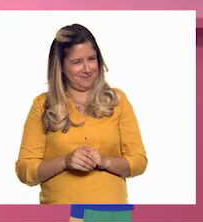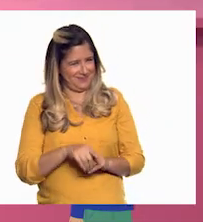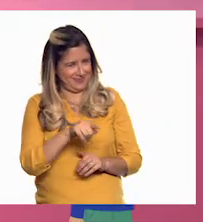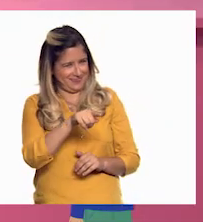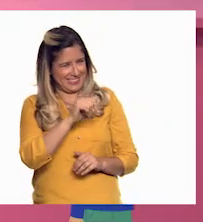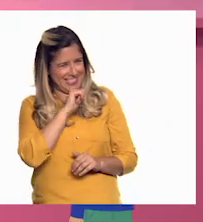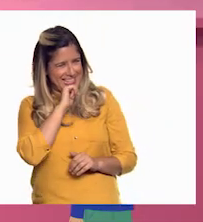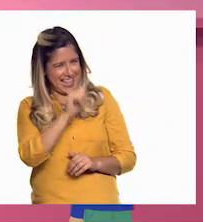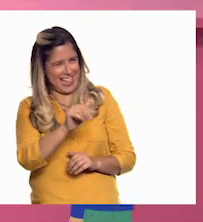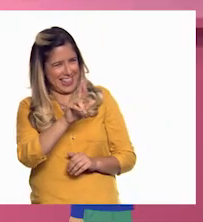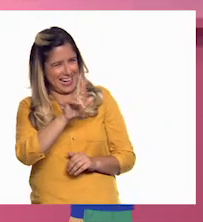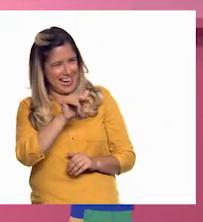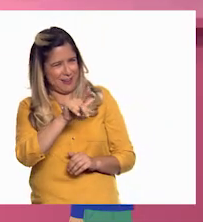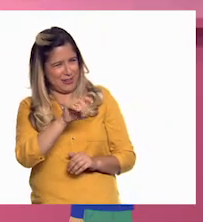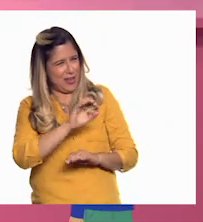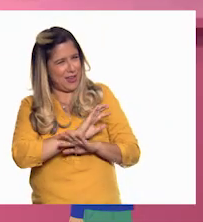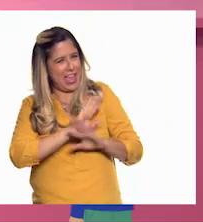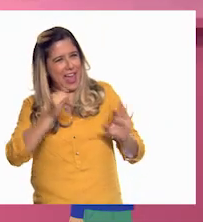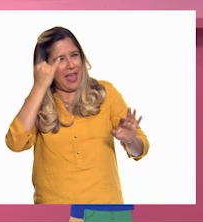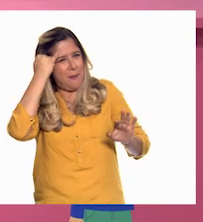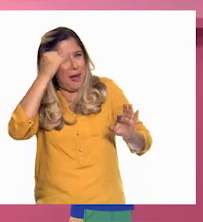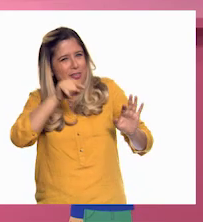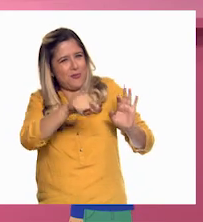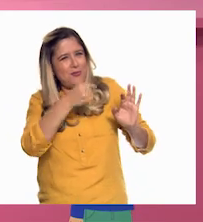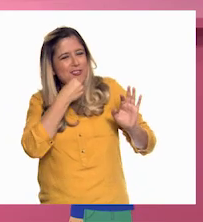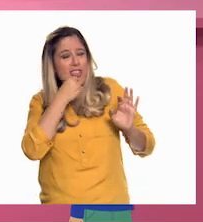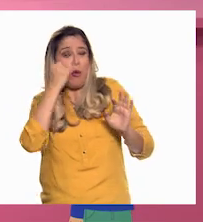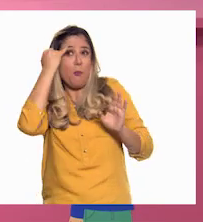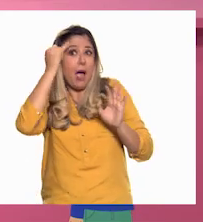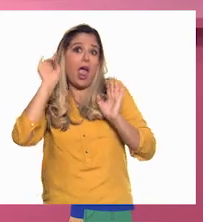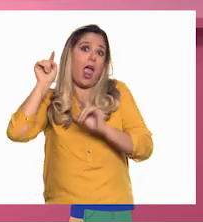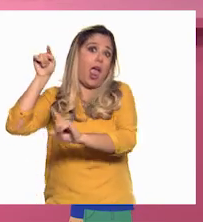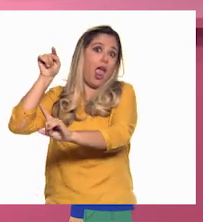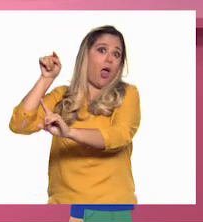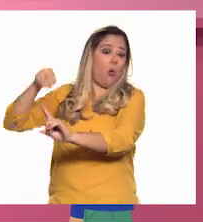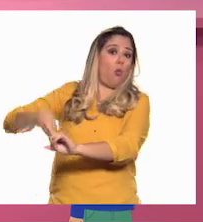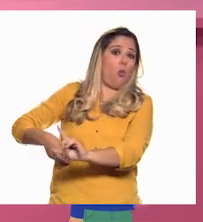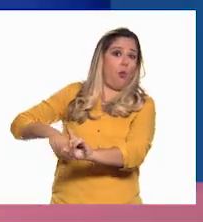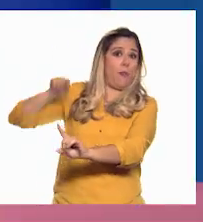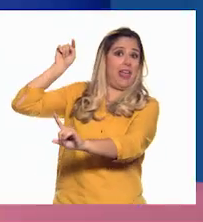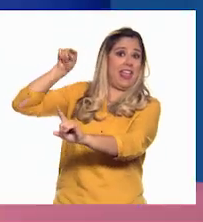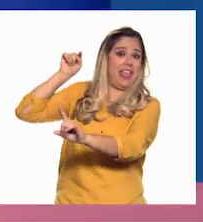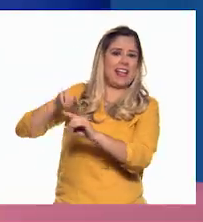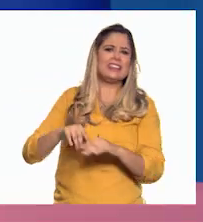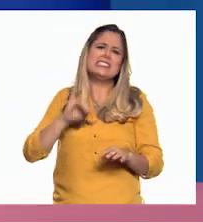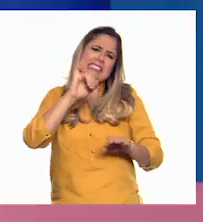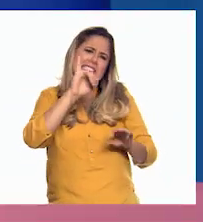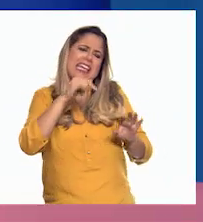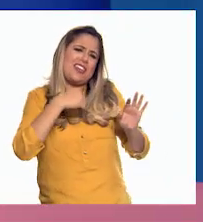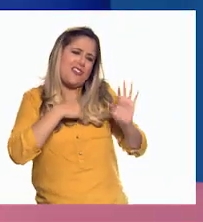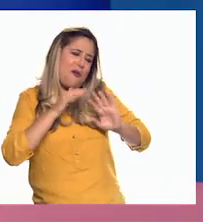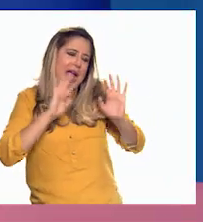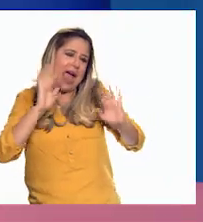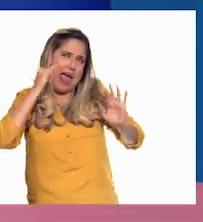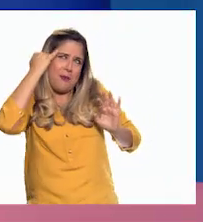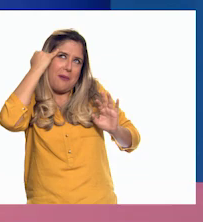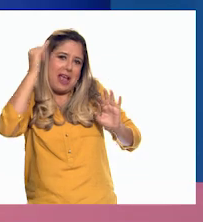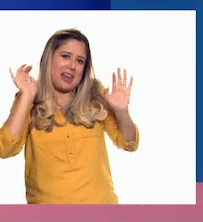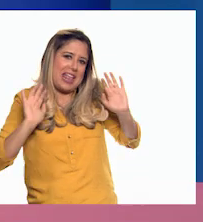sea, nomás te imaginas a un niño o a una niña que hace todas esas cosas. Ah, sí, yo nada más me lo